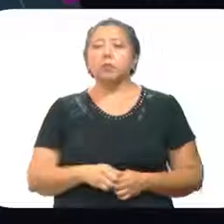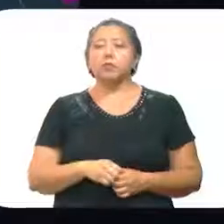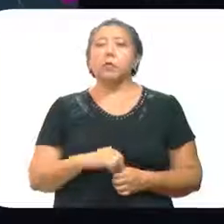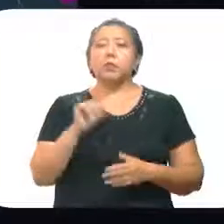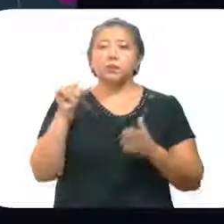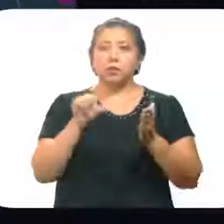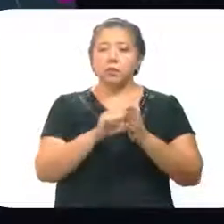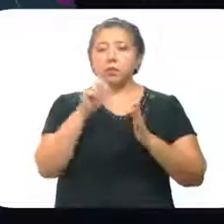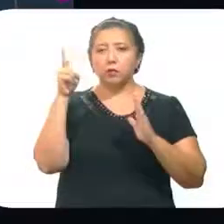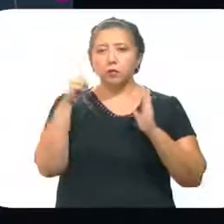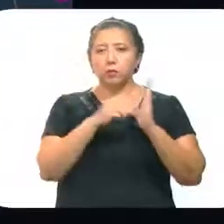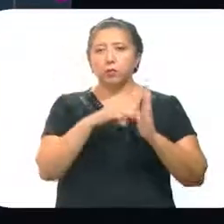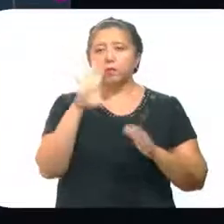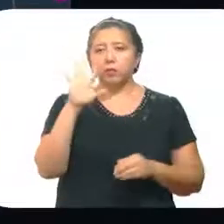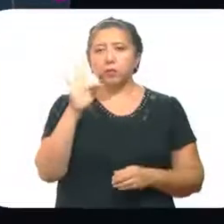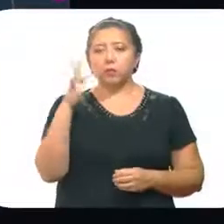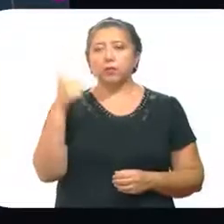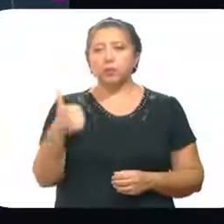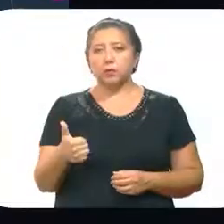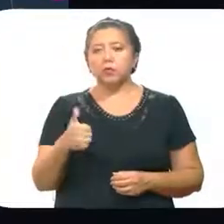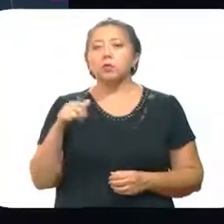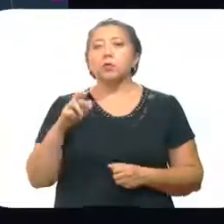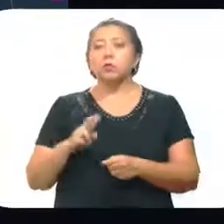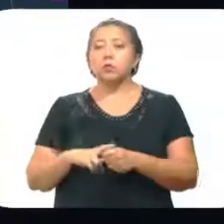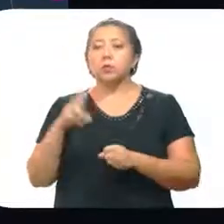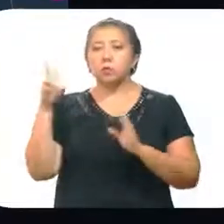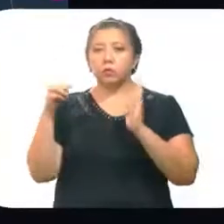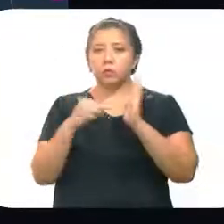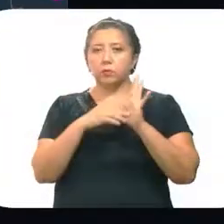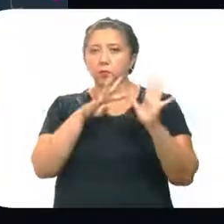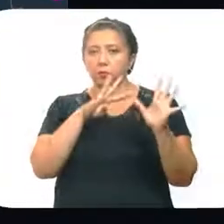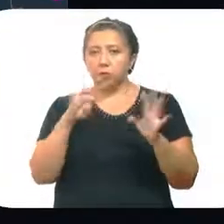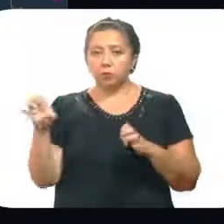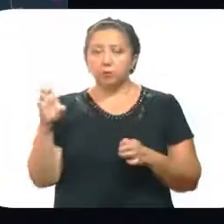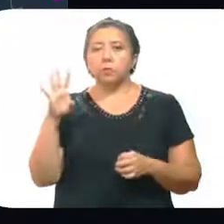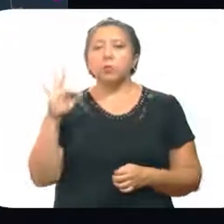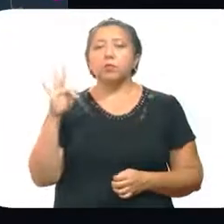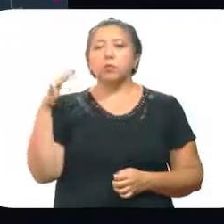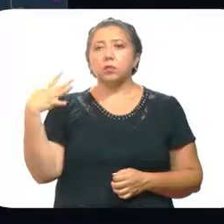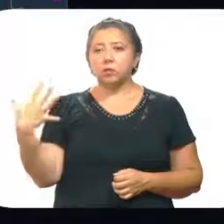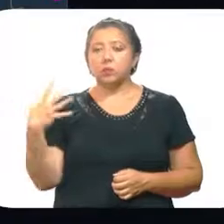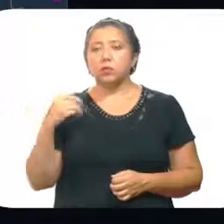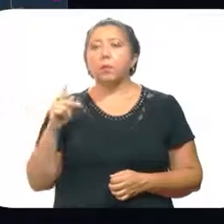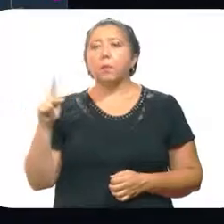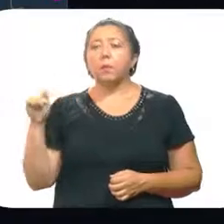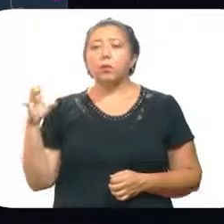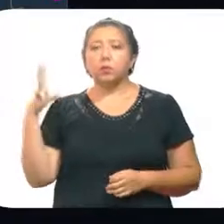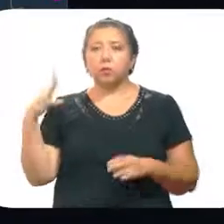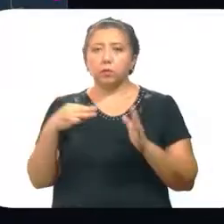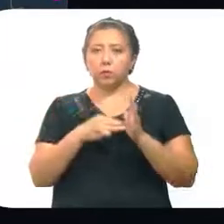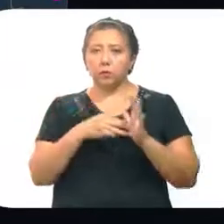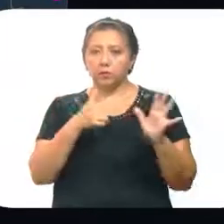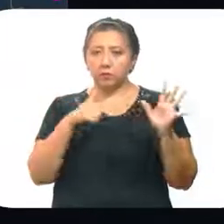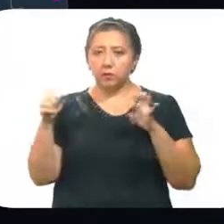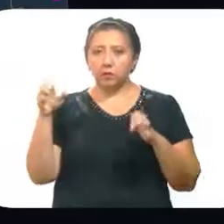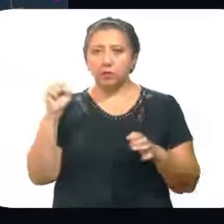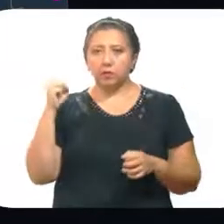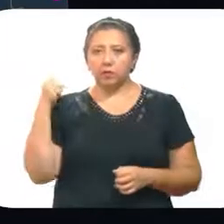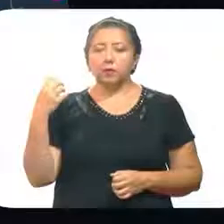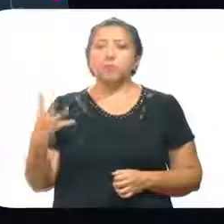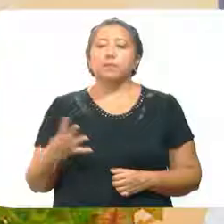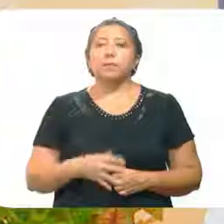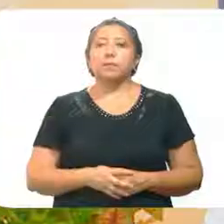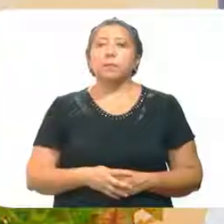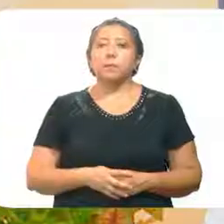en la zona centro 2.046, en la zona sur 2.945, y en la zona poniente